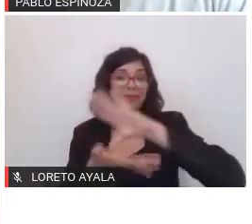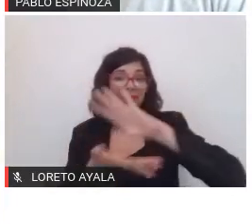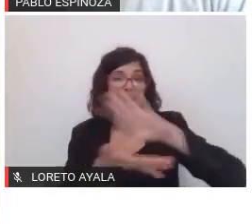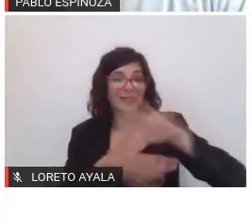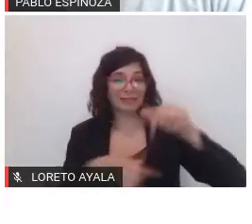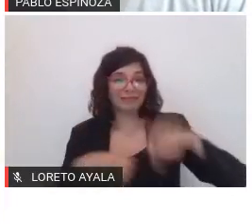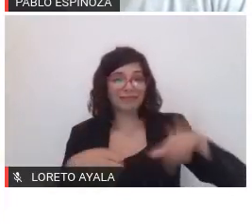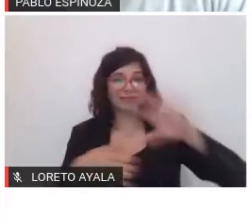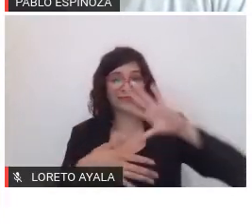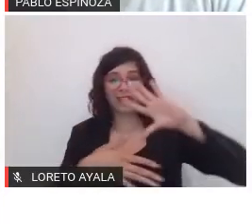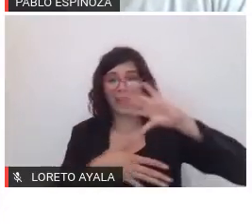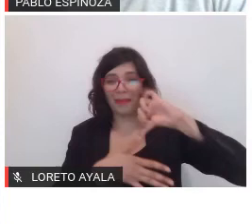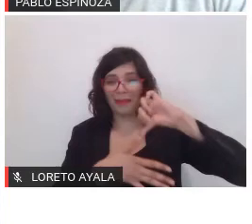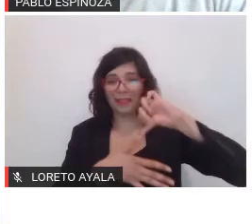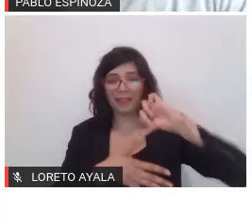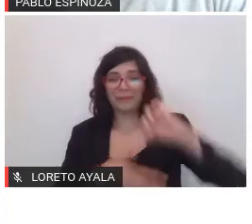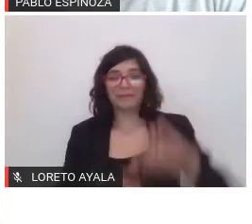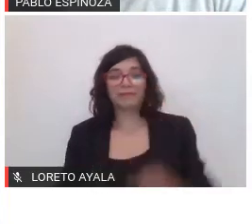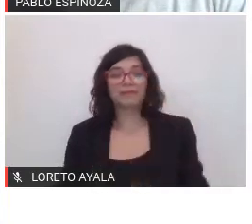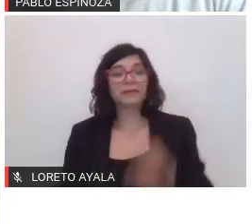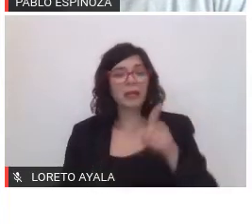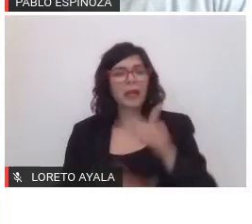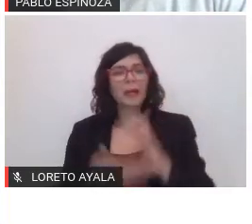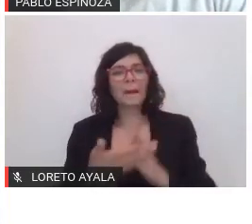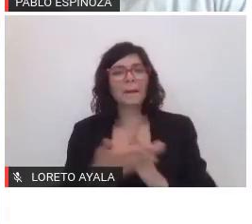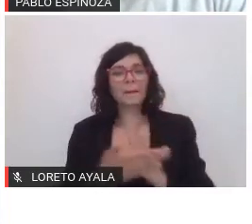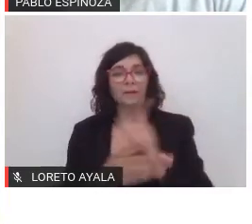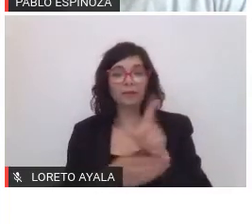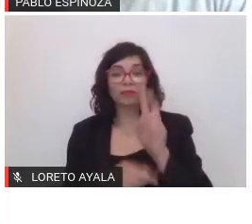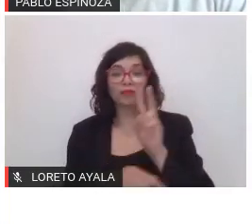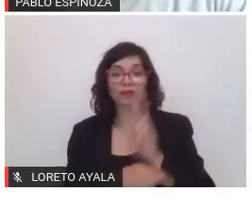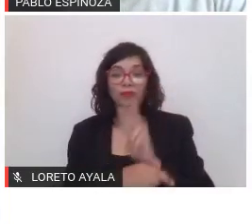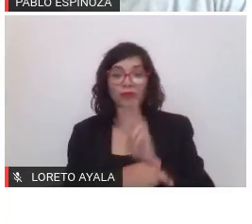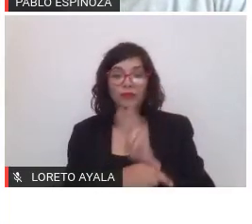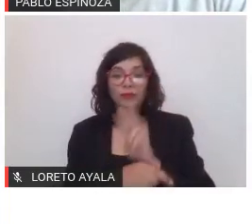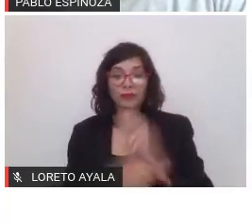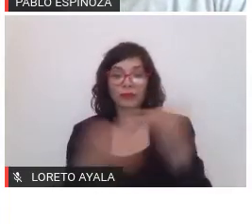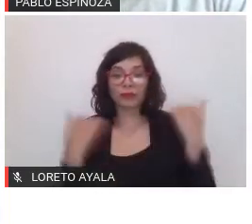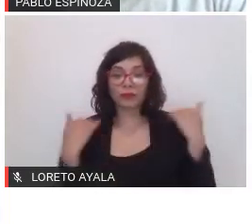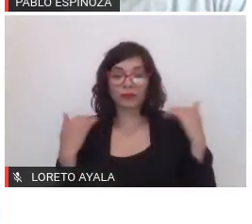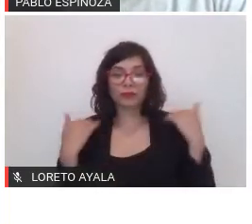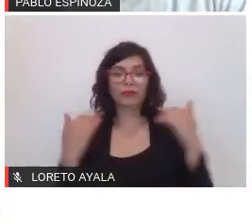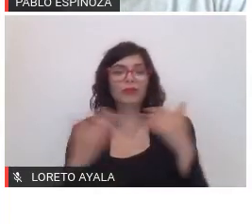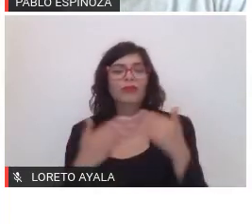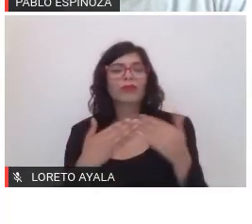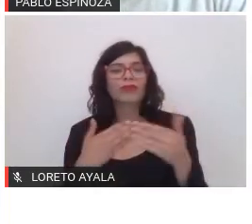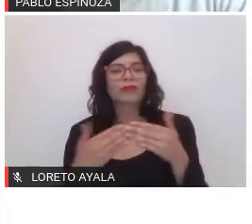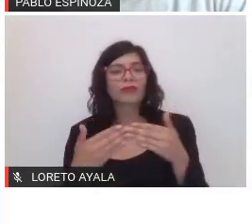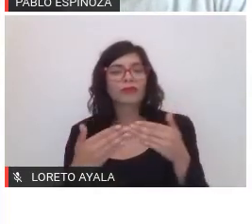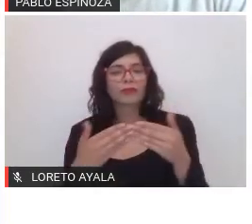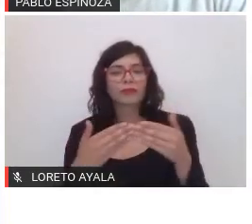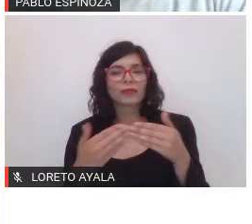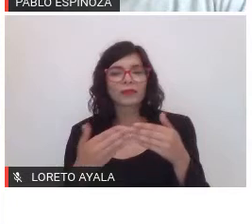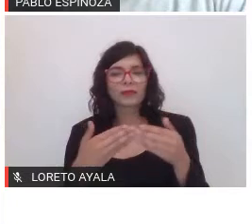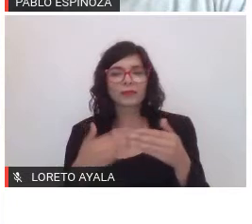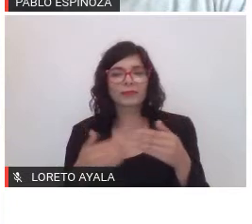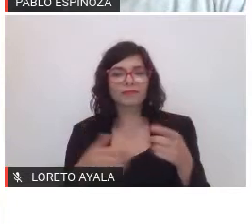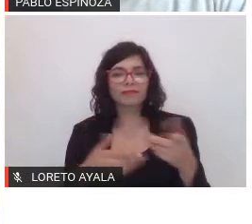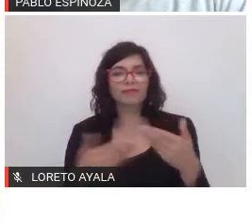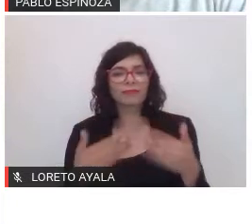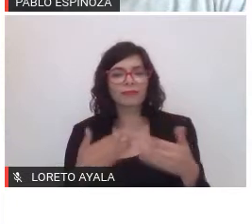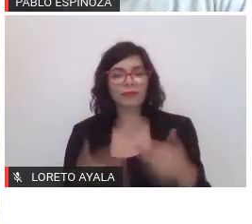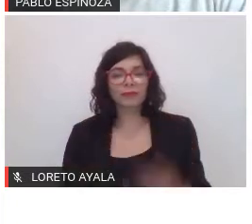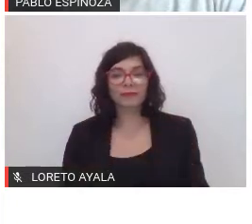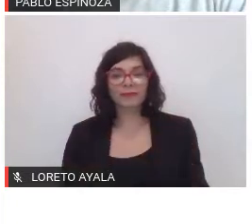poco primero de su inicio, profesor de educación física sur de Chile. ¿De dónde estuvo, por dónde anduvo Sí, estudiando? yo